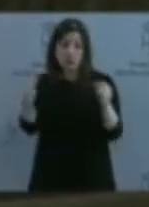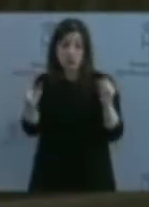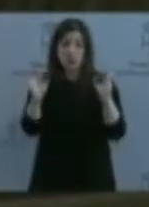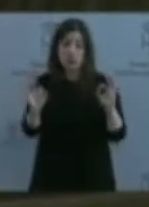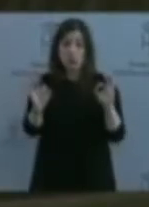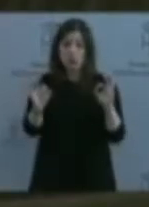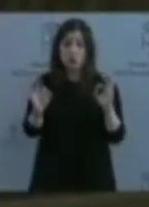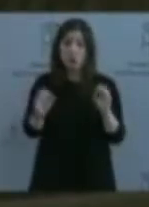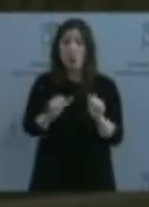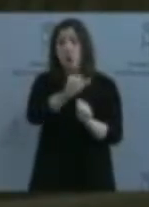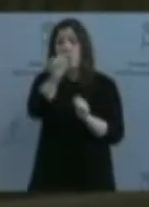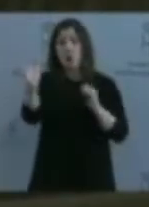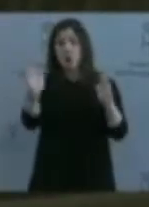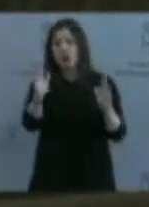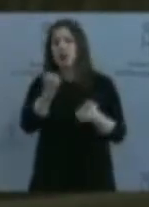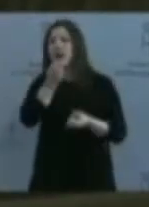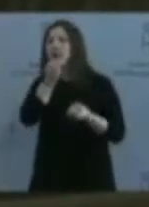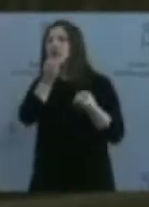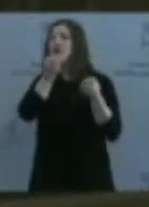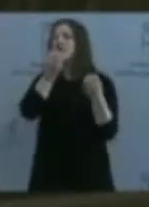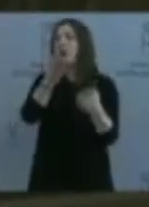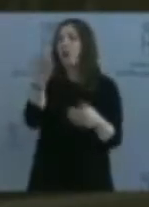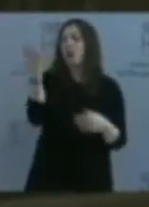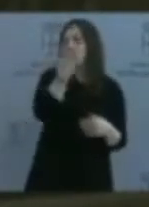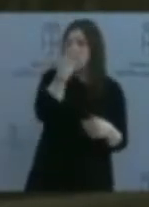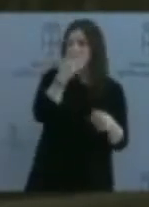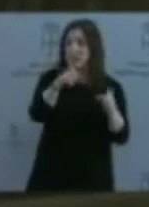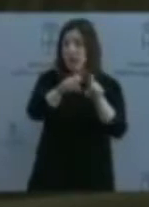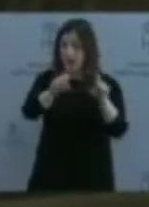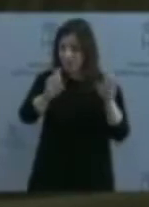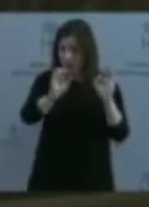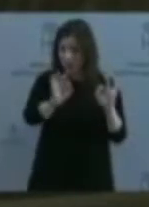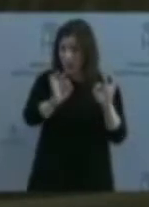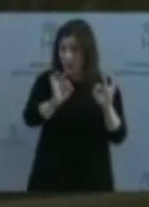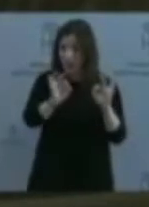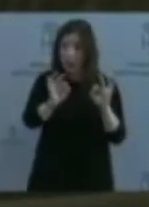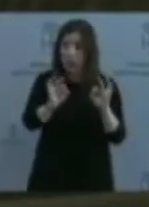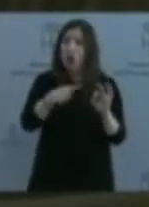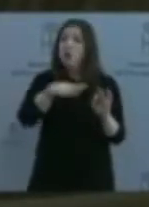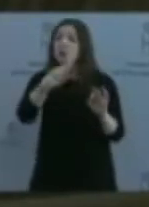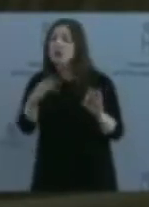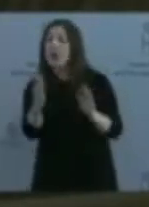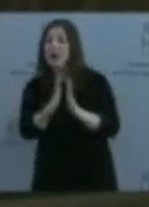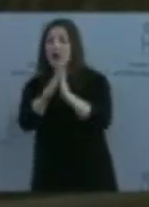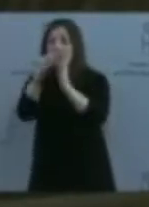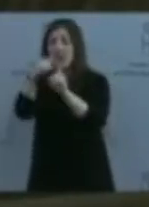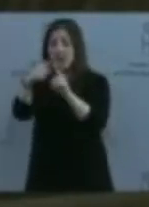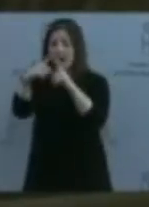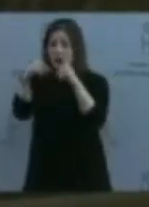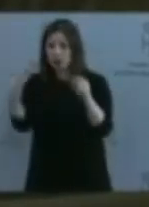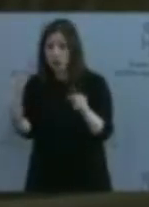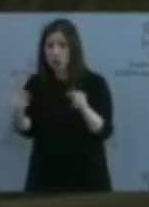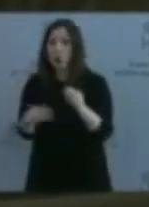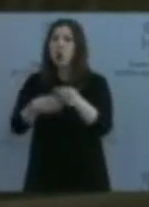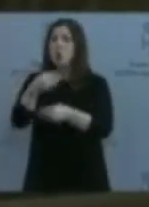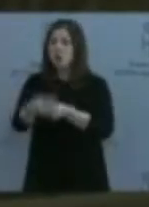esta entidad tenía respecto a la posibilidad de que la Iglesia asturiana hubiera hecho uso de la prerrogativa contemplada